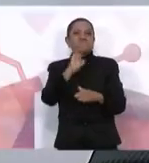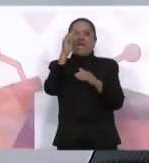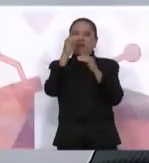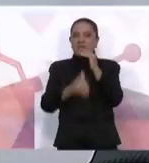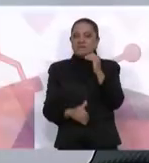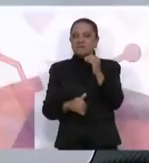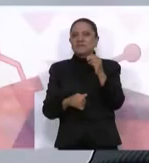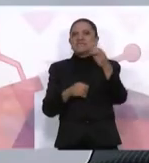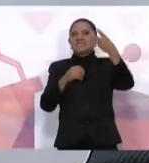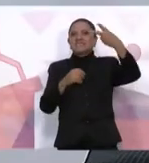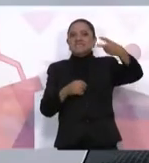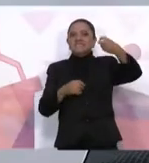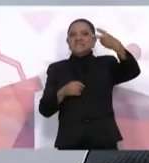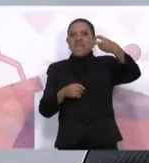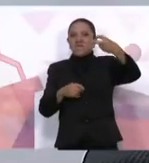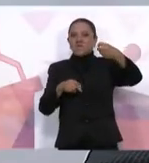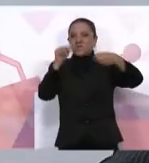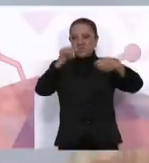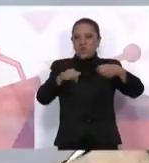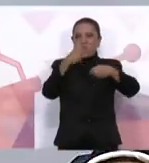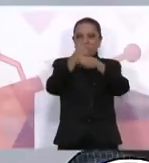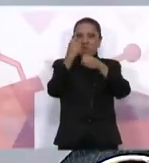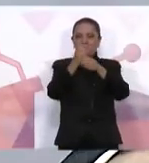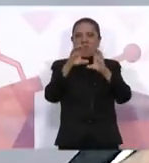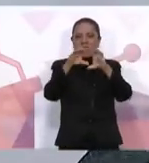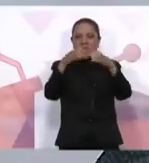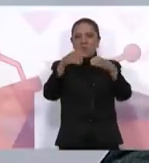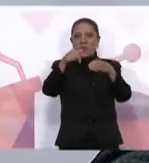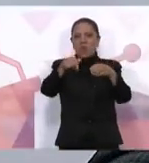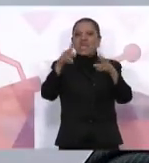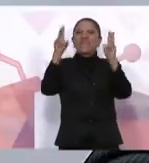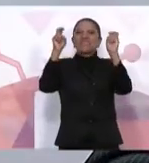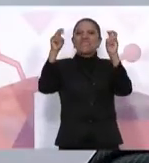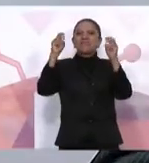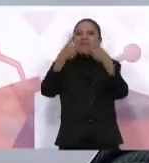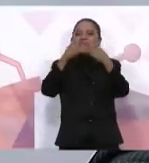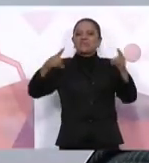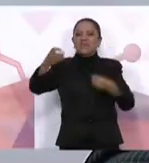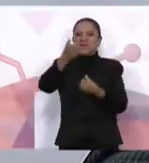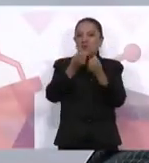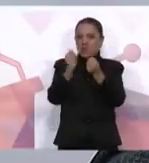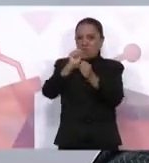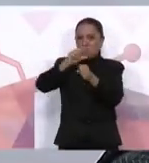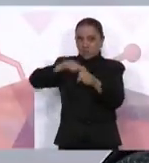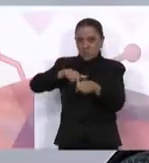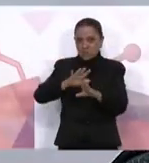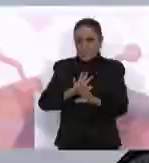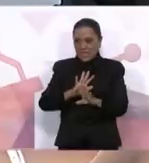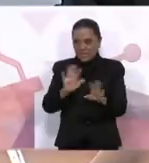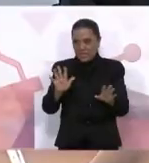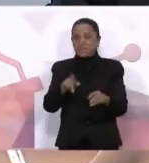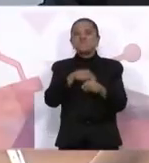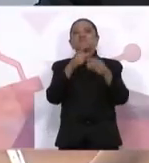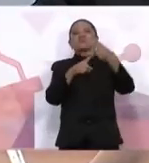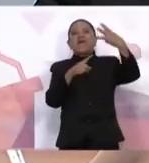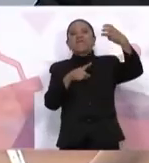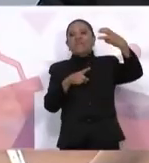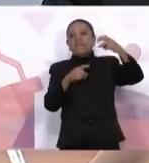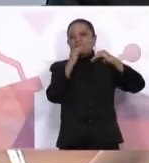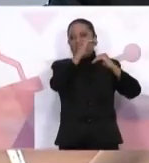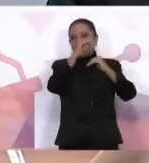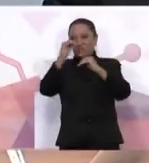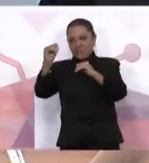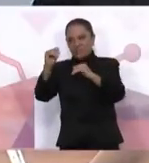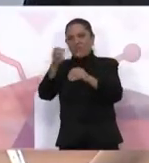de este primer bloque temático de desarrollo social y pasamos entonces a la tercera ronda de preguntas en el orden preestablecido así es